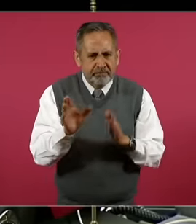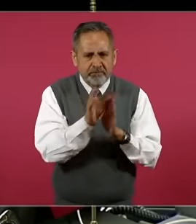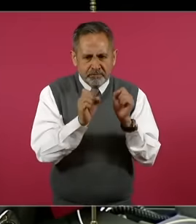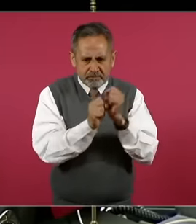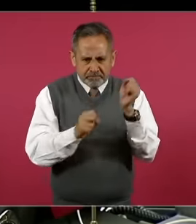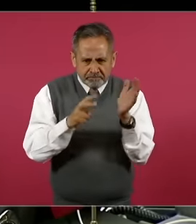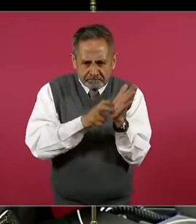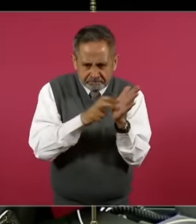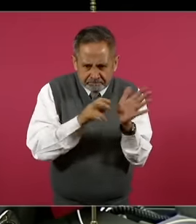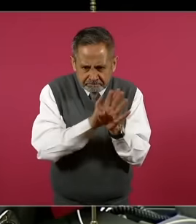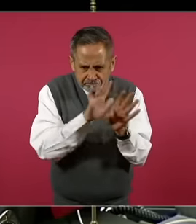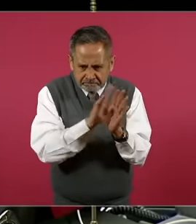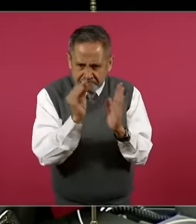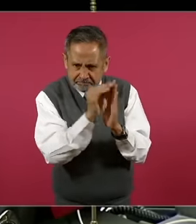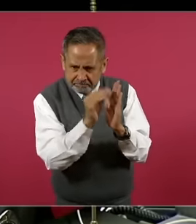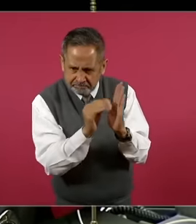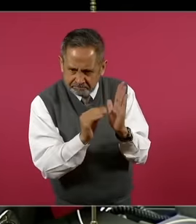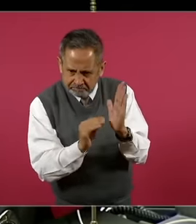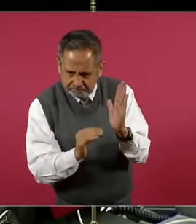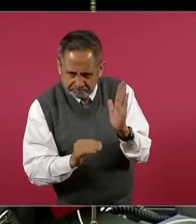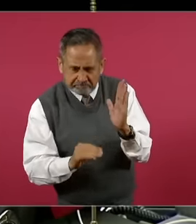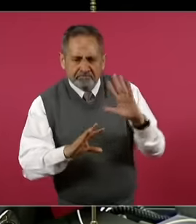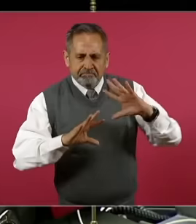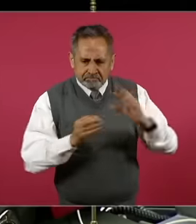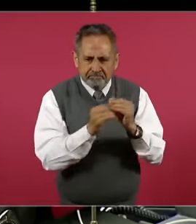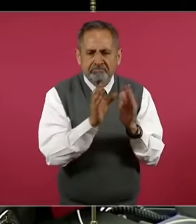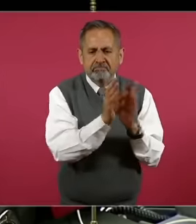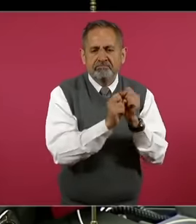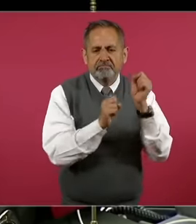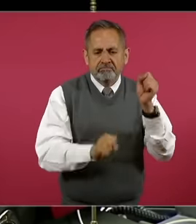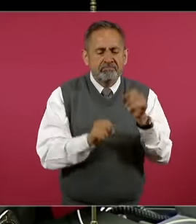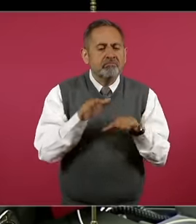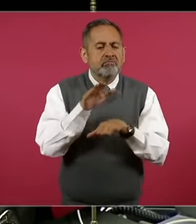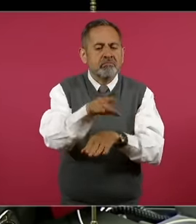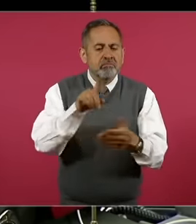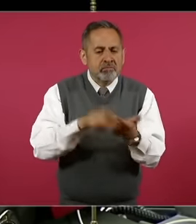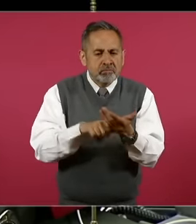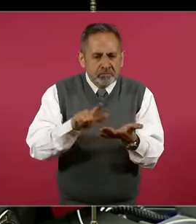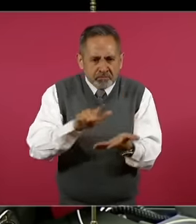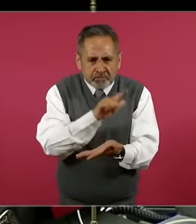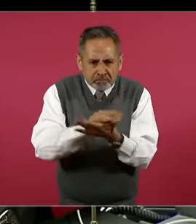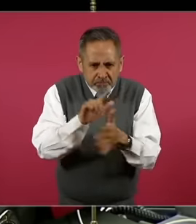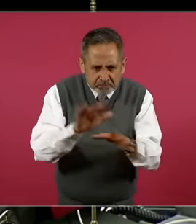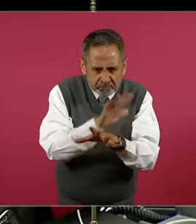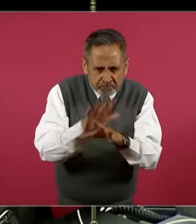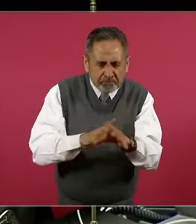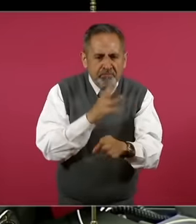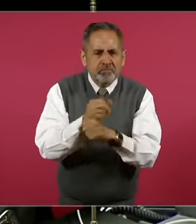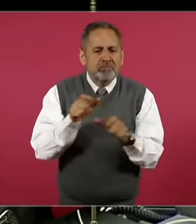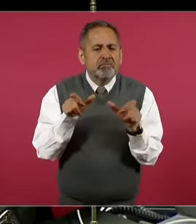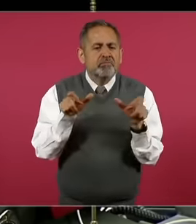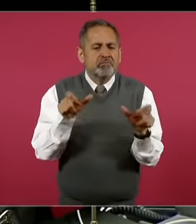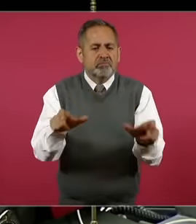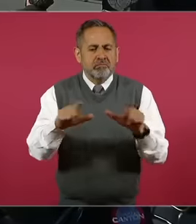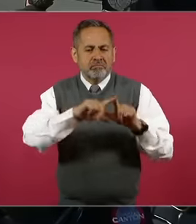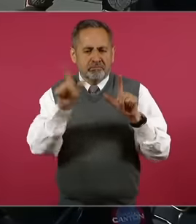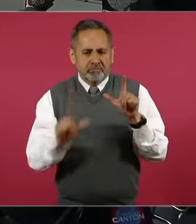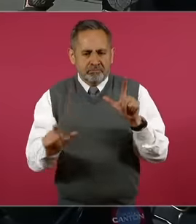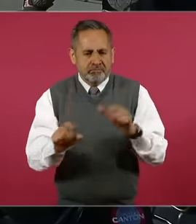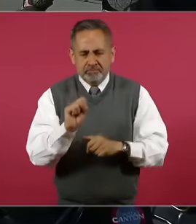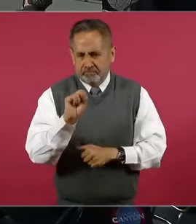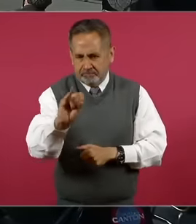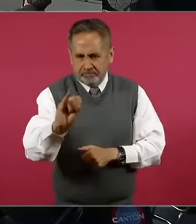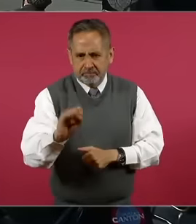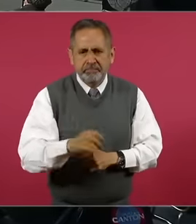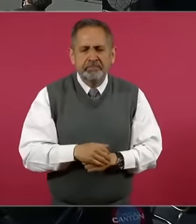Constitución Política de los Estados Unidos Mexicanos en materia de reforma de la Guardia Nacional. Asimismo,